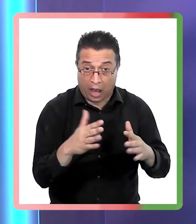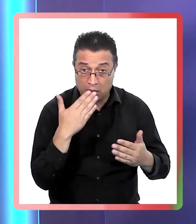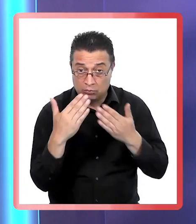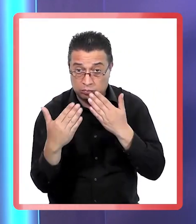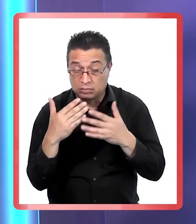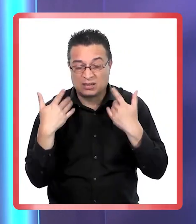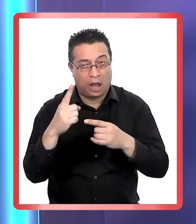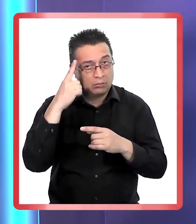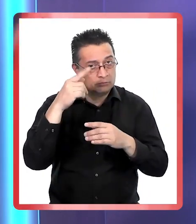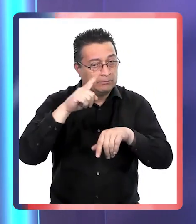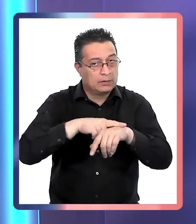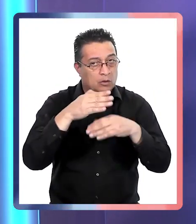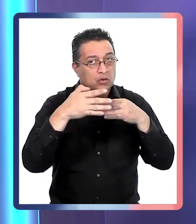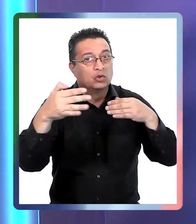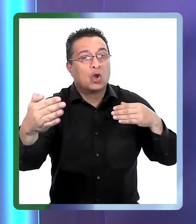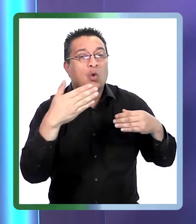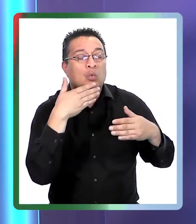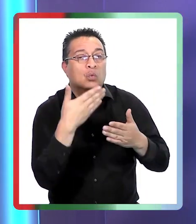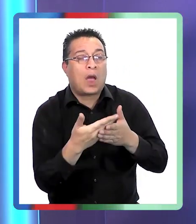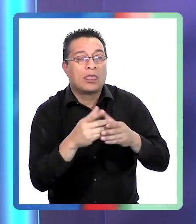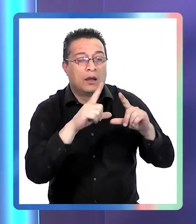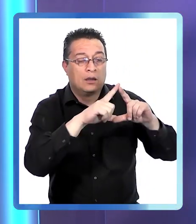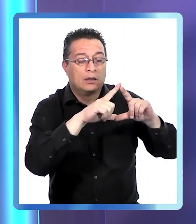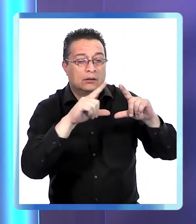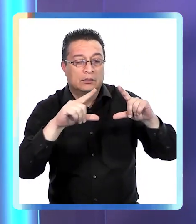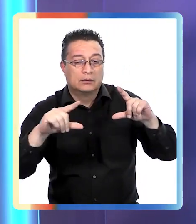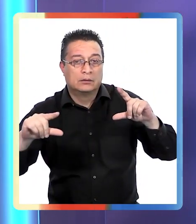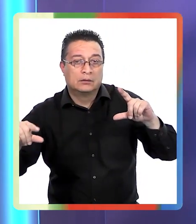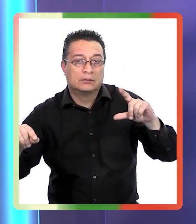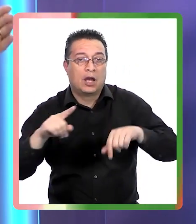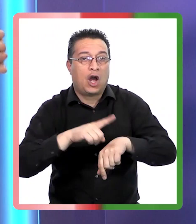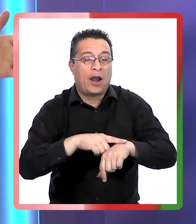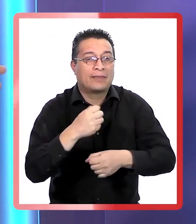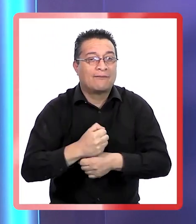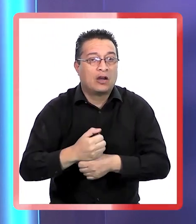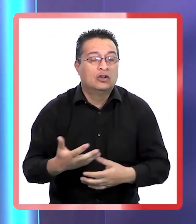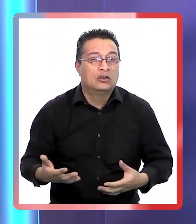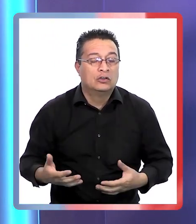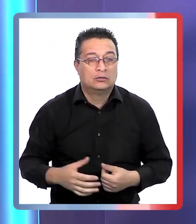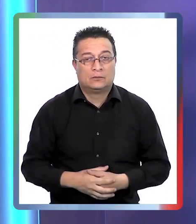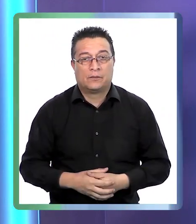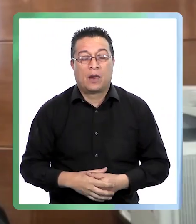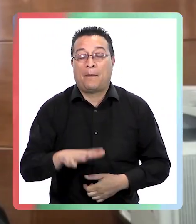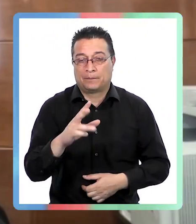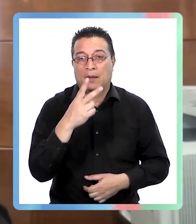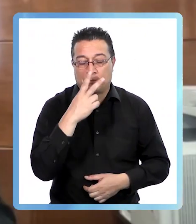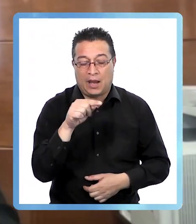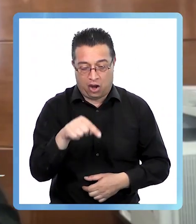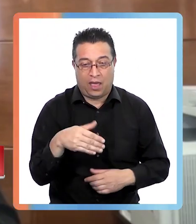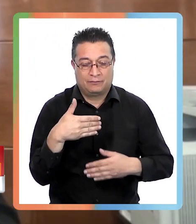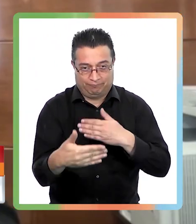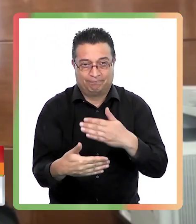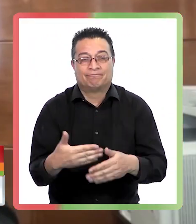legisladores? ¿Se han puesto un horizonte de tiempo para comenzar ya de manera gradual a ir reduciendo la jornada laboral? Mira,